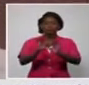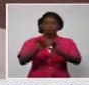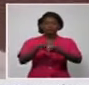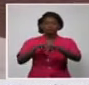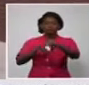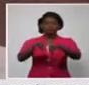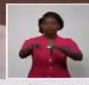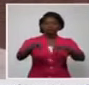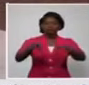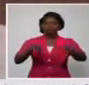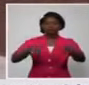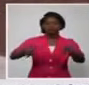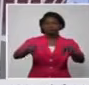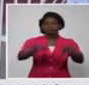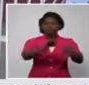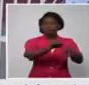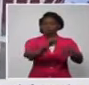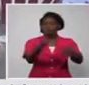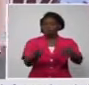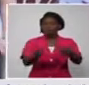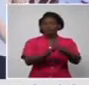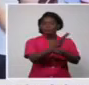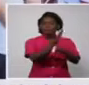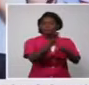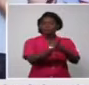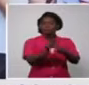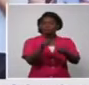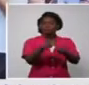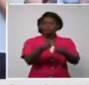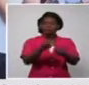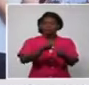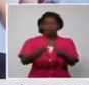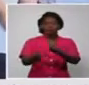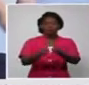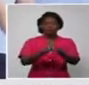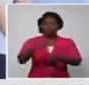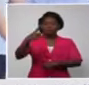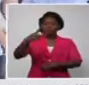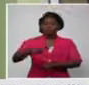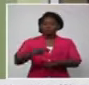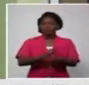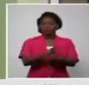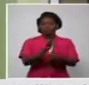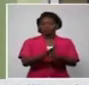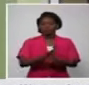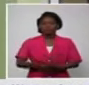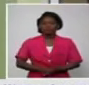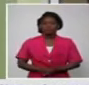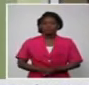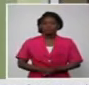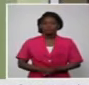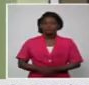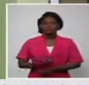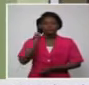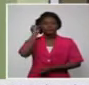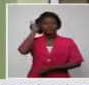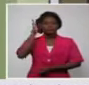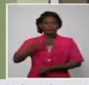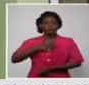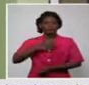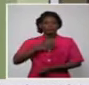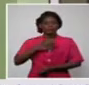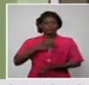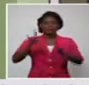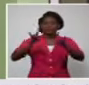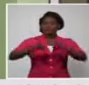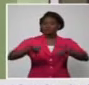en práctica medidas restrictivas para frenar la propagación de la pandemia. Se creó el centro de aislamiento de la Universidad de